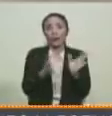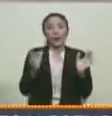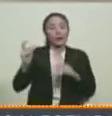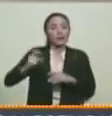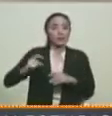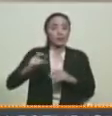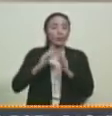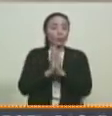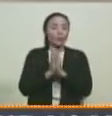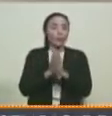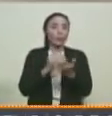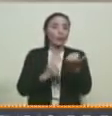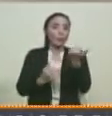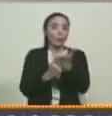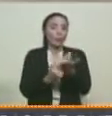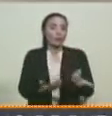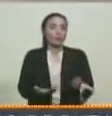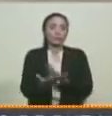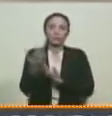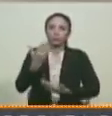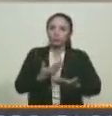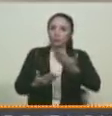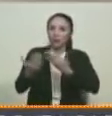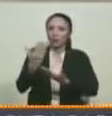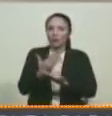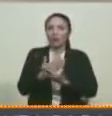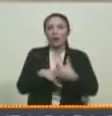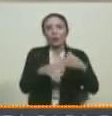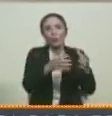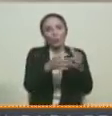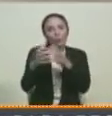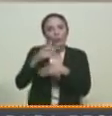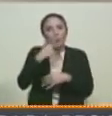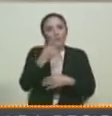unos garantes, unos fiadores